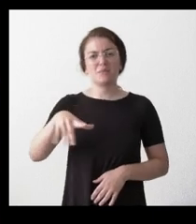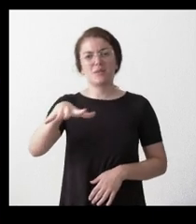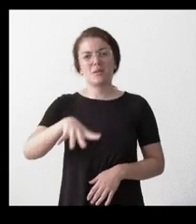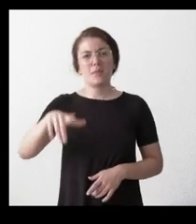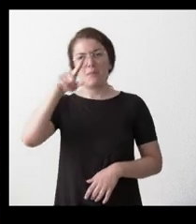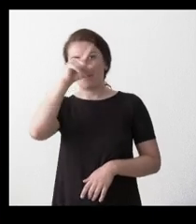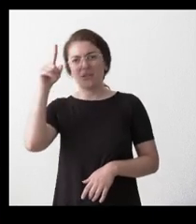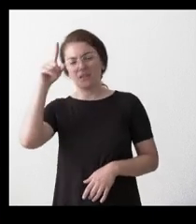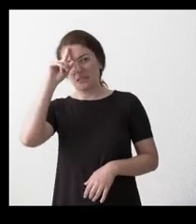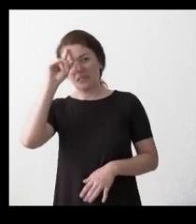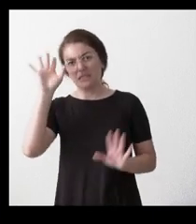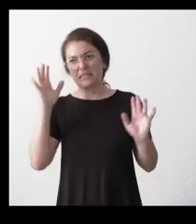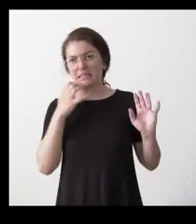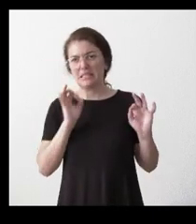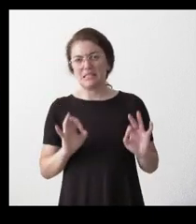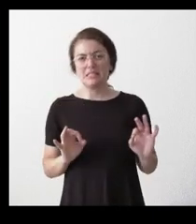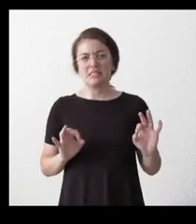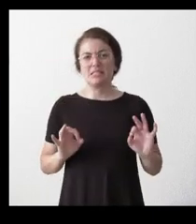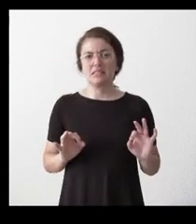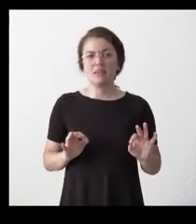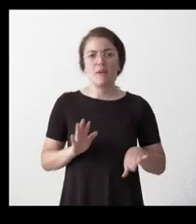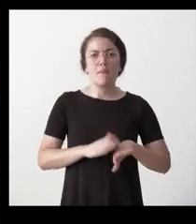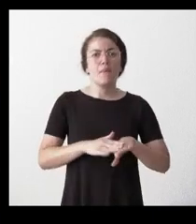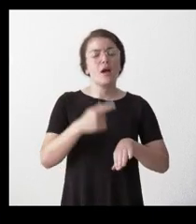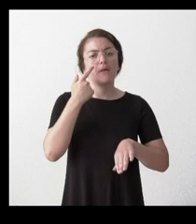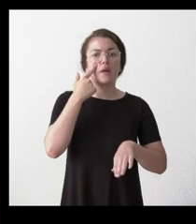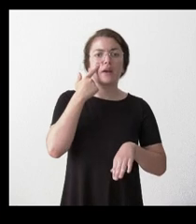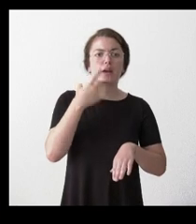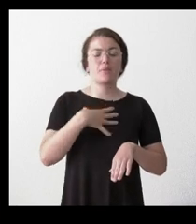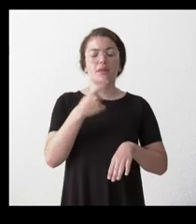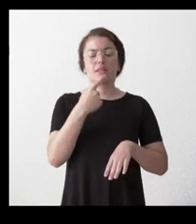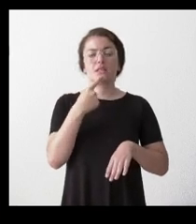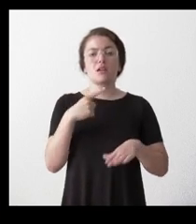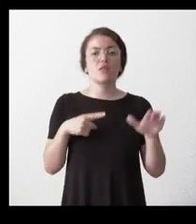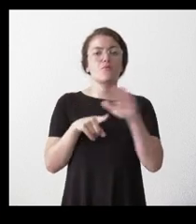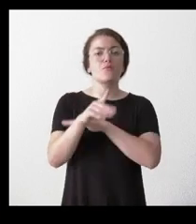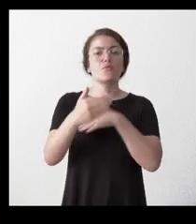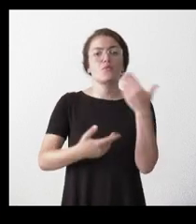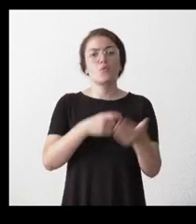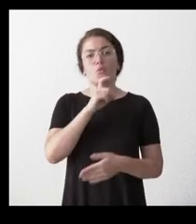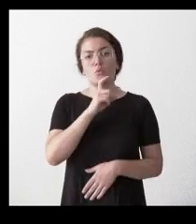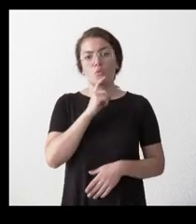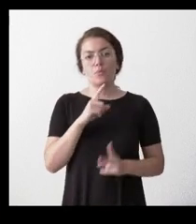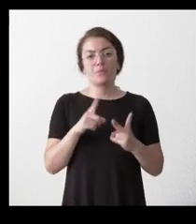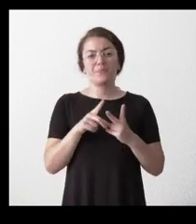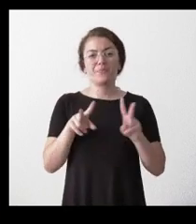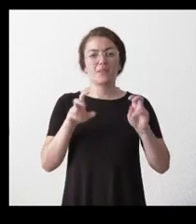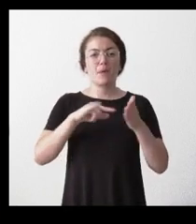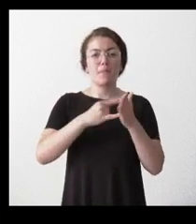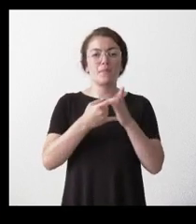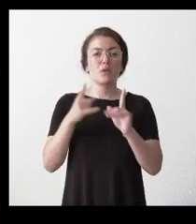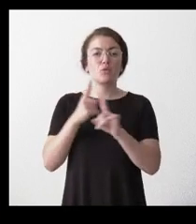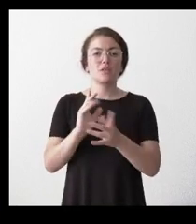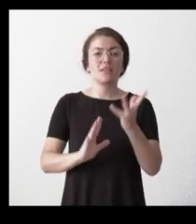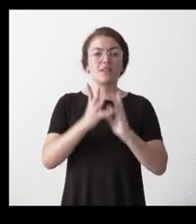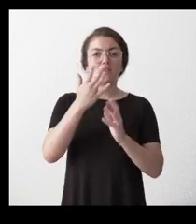era. Si nos pueden facilitar un poco cómo evoluciona su estado de salud. Con respecto al plan antiincendios, me gustaría saber si se